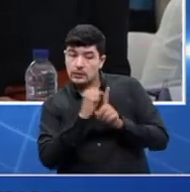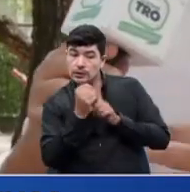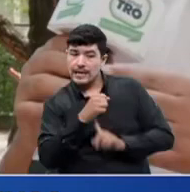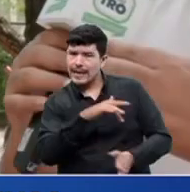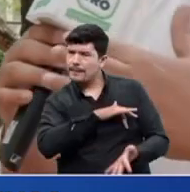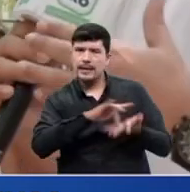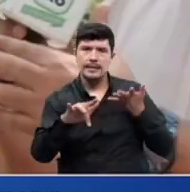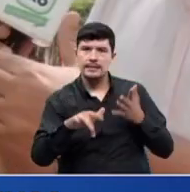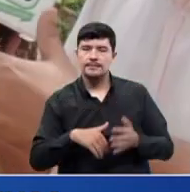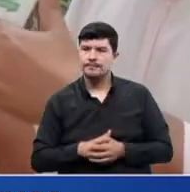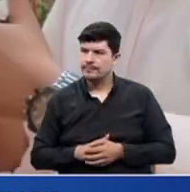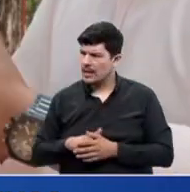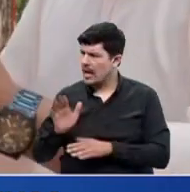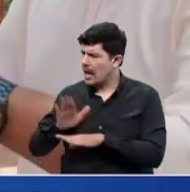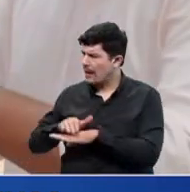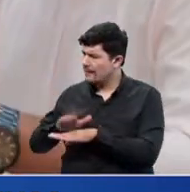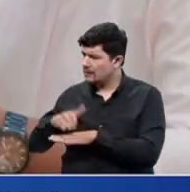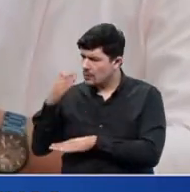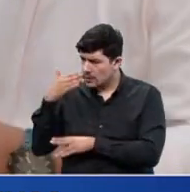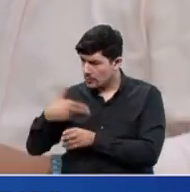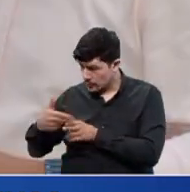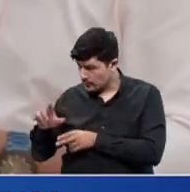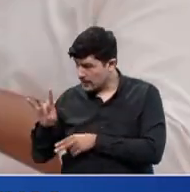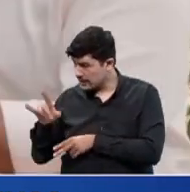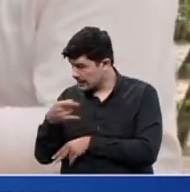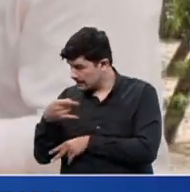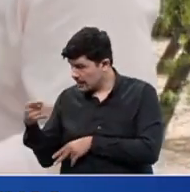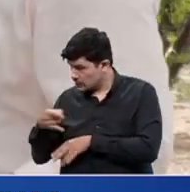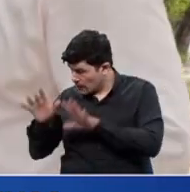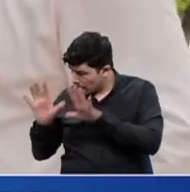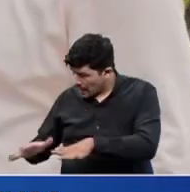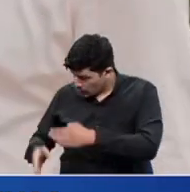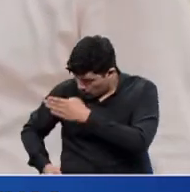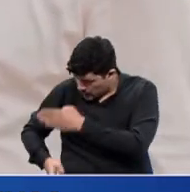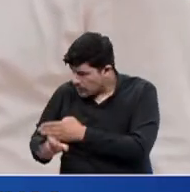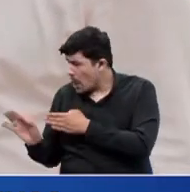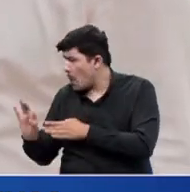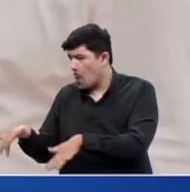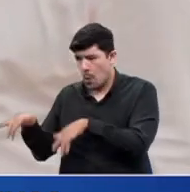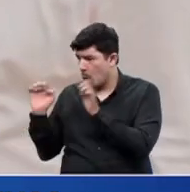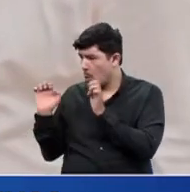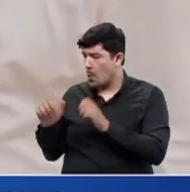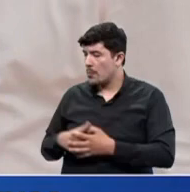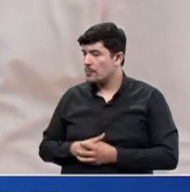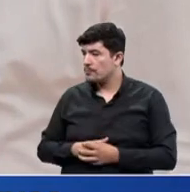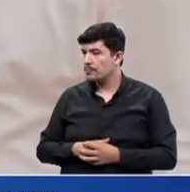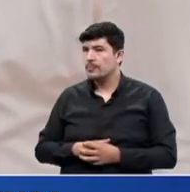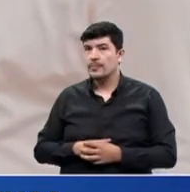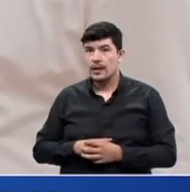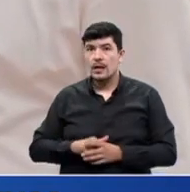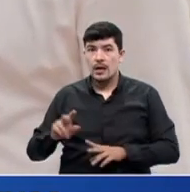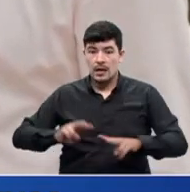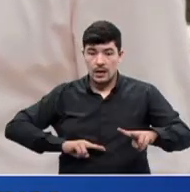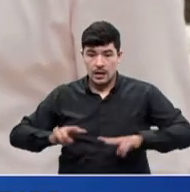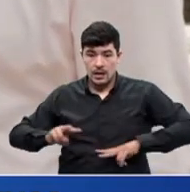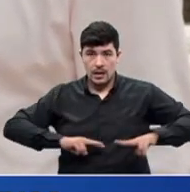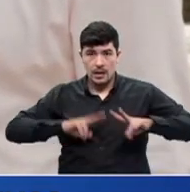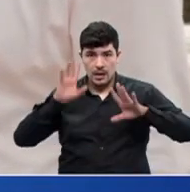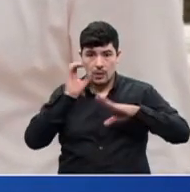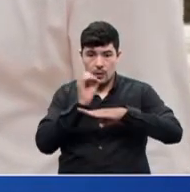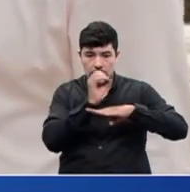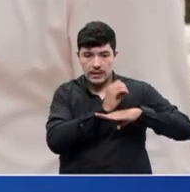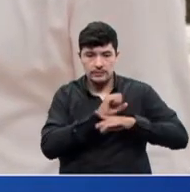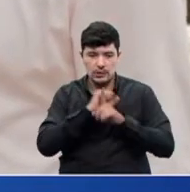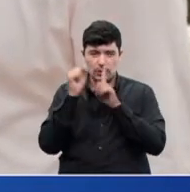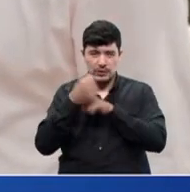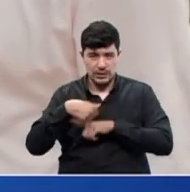próximo 15 de marzo. ¿Eso es cierto? ¿Se mantiene o ya queda disipado con este diálogo? En el caso de la Coordinadora de Organizaciones Sociales de Norte de Santander,